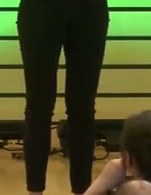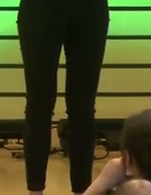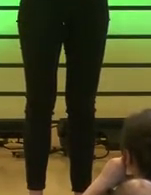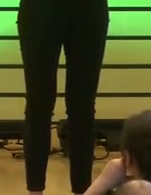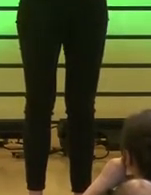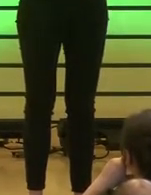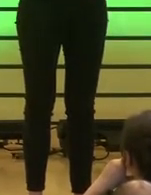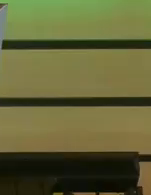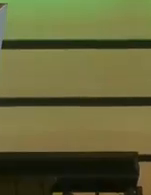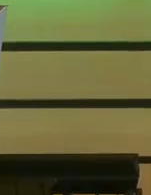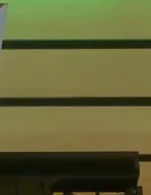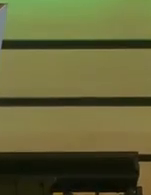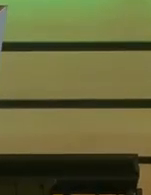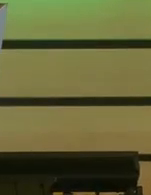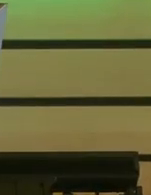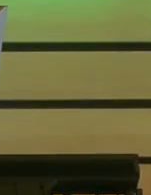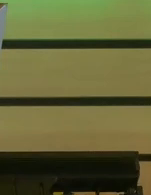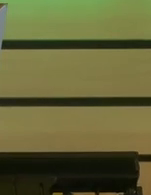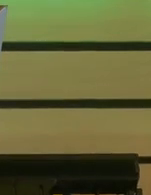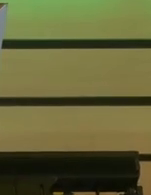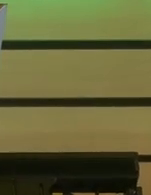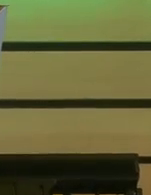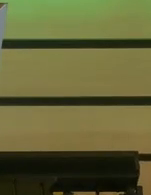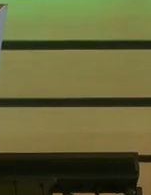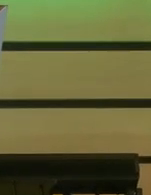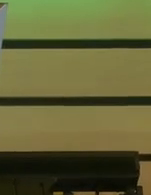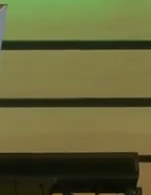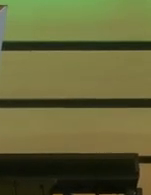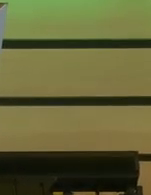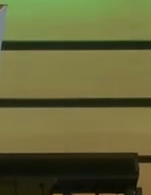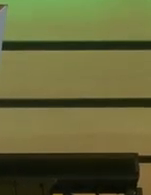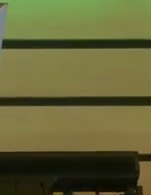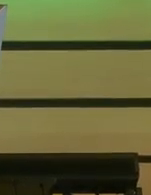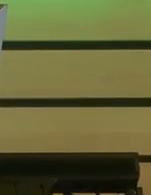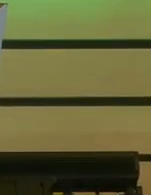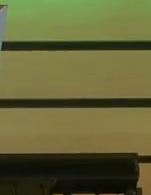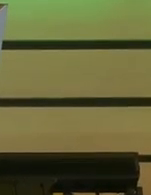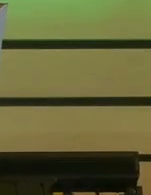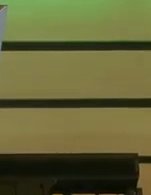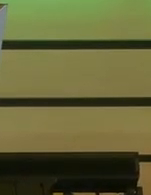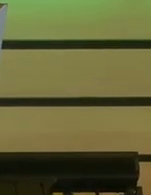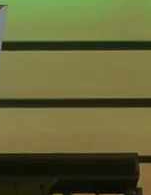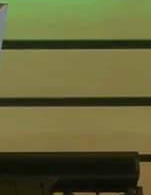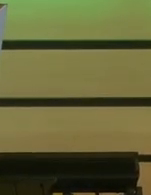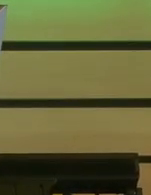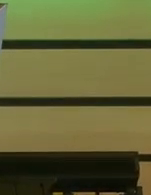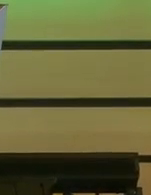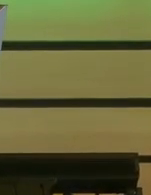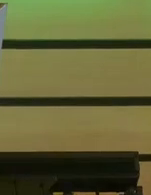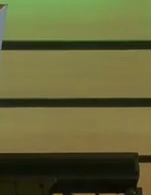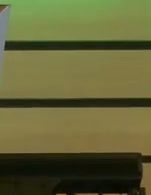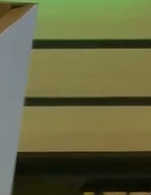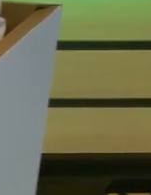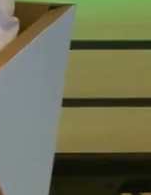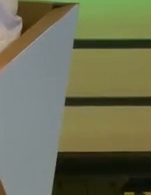presentar a nuestra primera ponente que también nos ha introducido el vídeo que acabamos de ver no puedo evitar daros la bienvenida a los más de 300